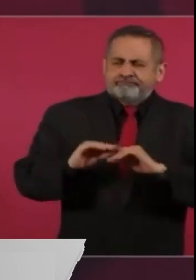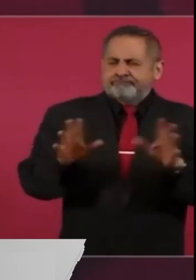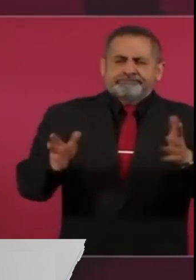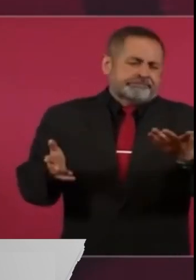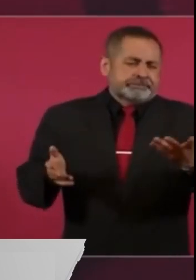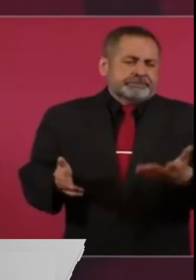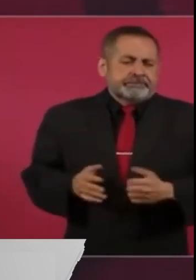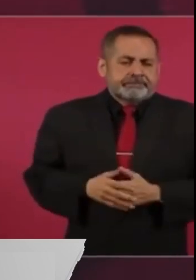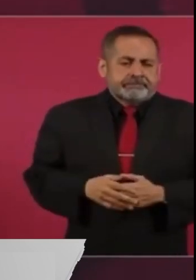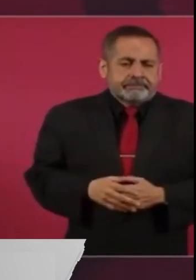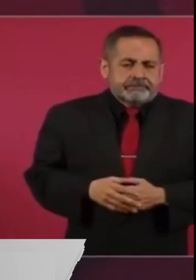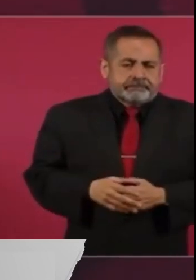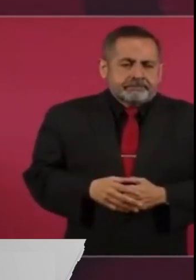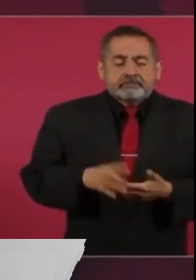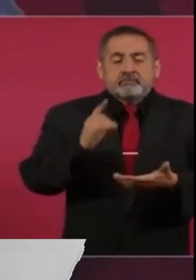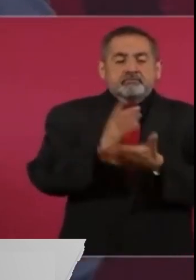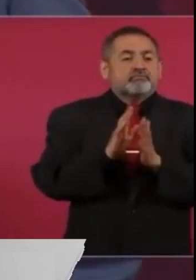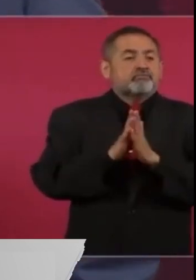en la academia